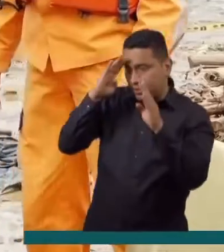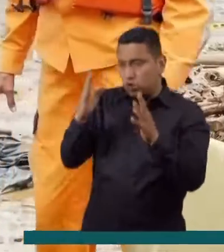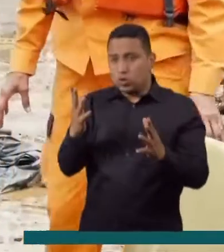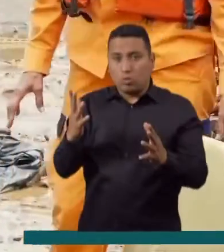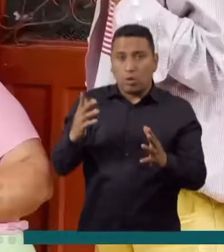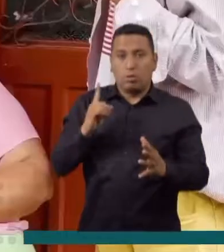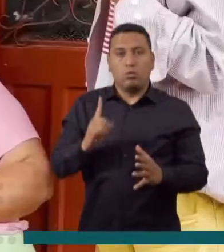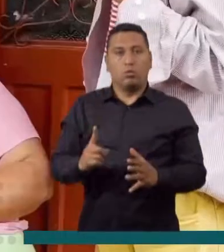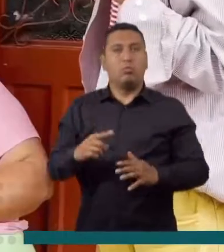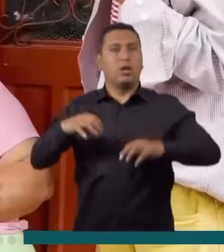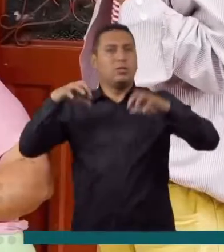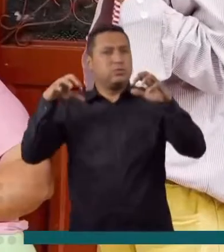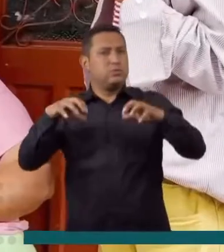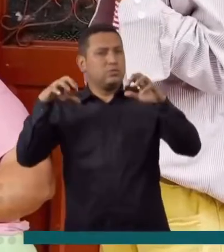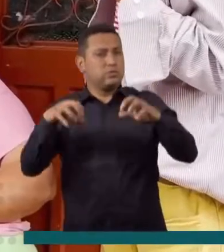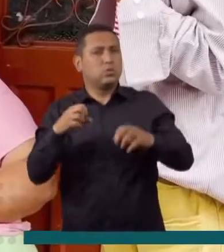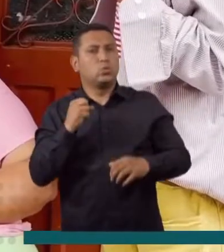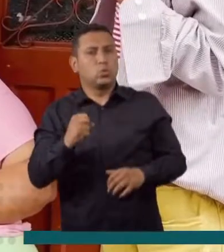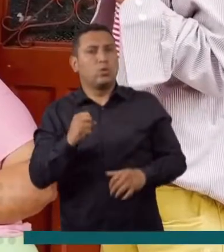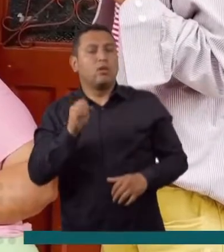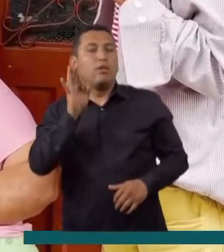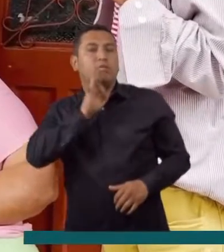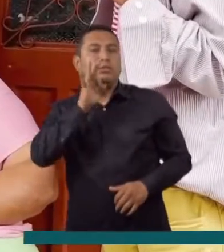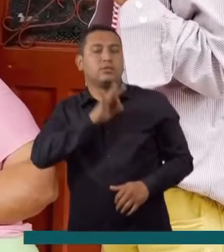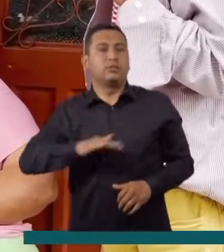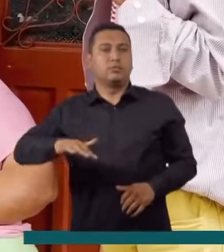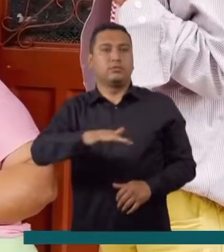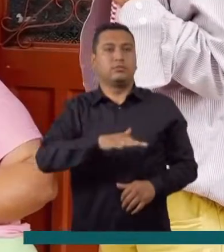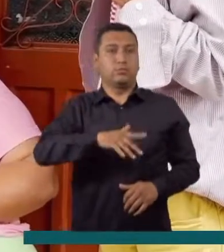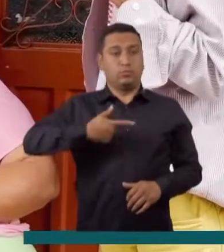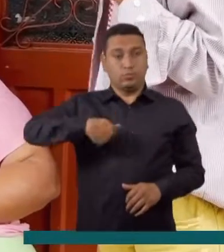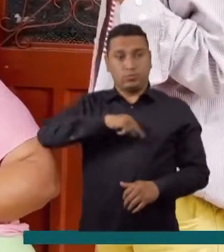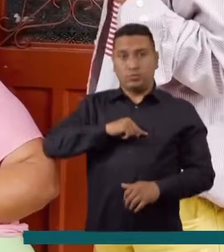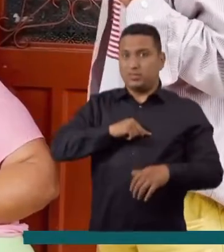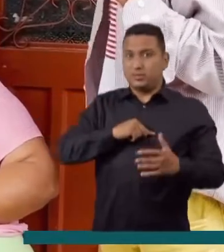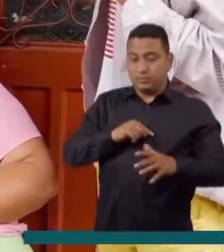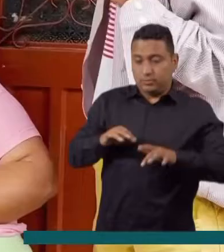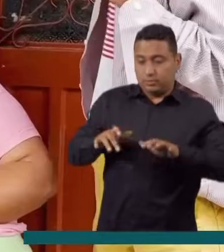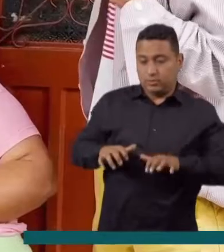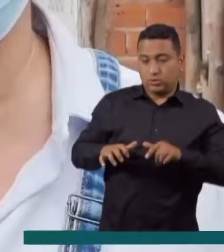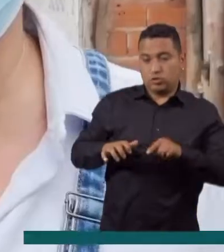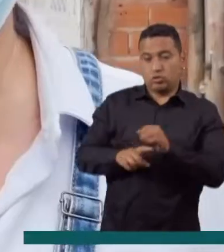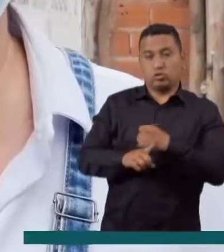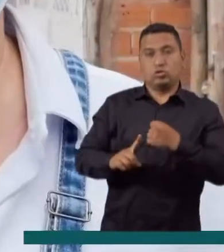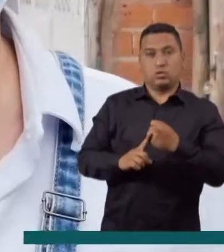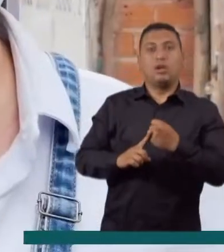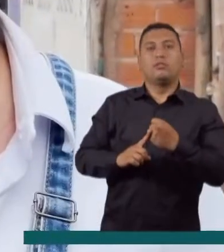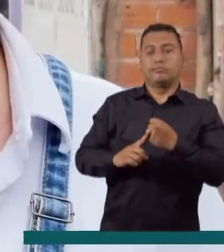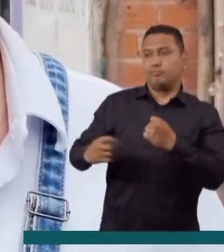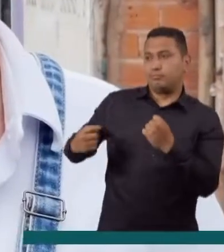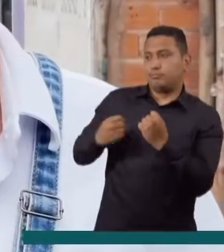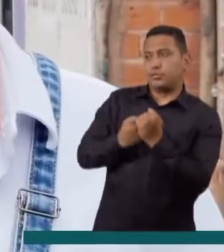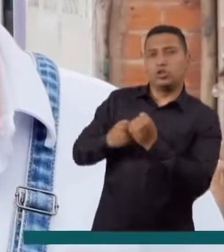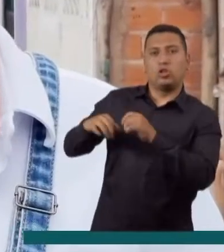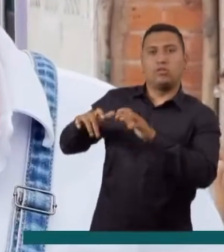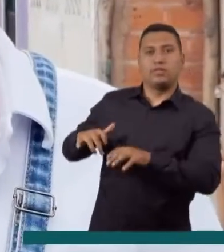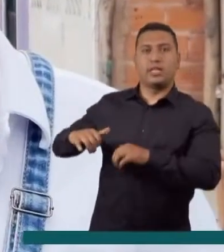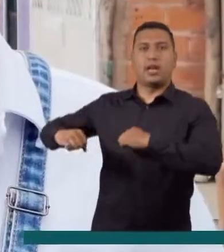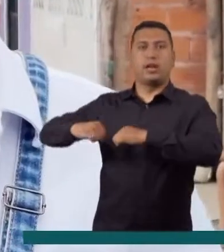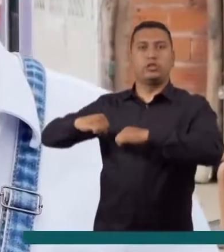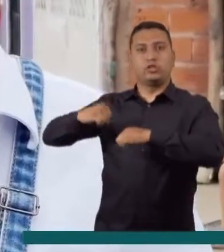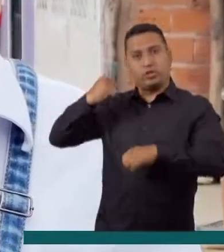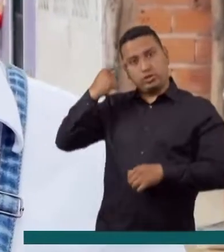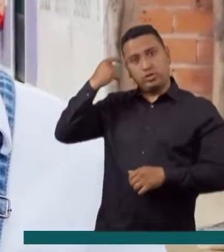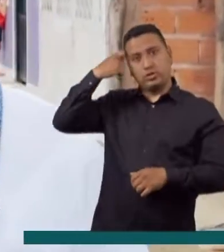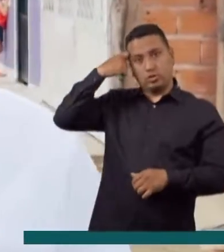que se puedan generar con las fuertes lluvias que se presentan en Villavicencio. Nosotros como Secretaría Social lo que hacemos es apoyarnos con la Oficina de Gestión del Riesgo,